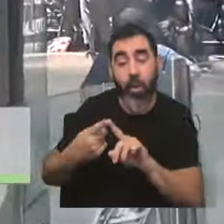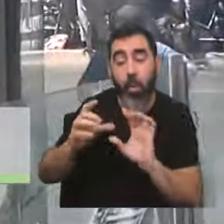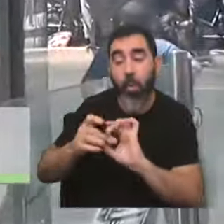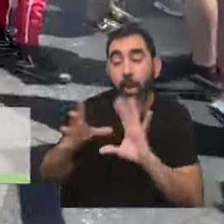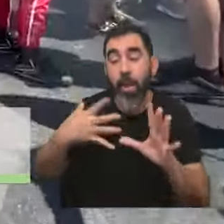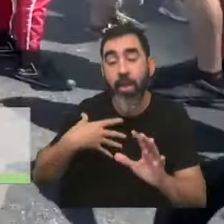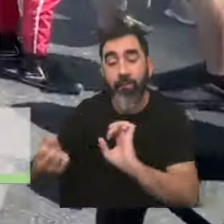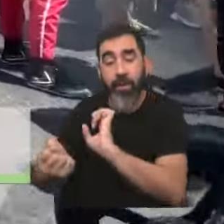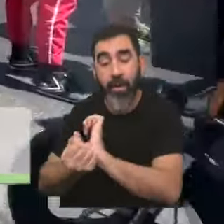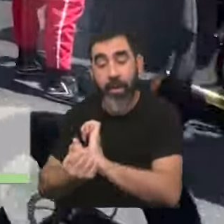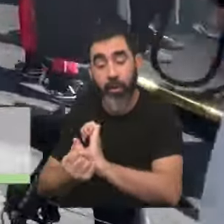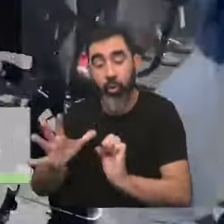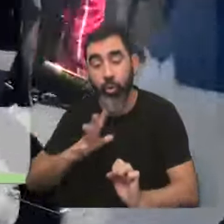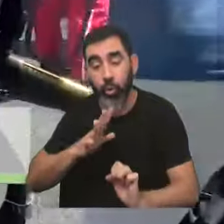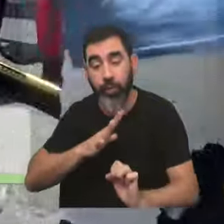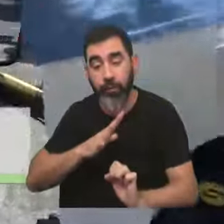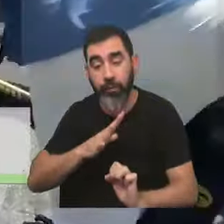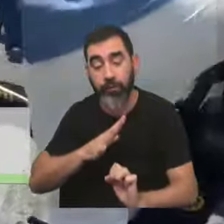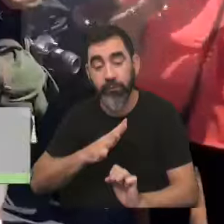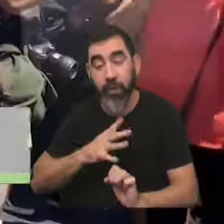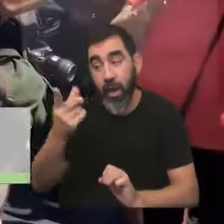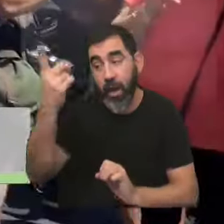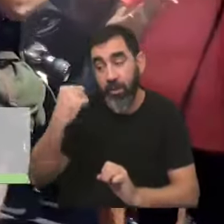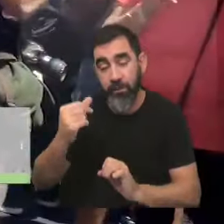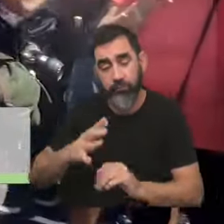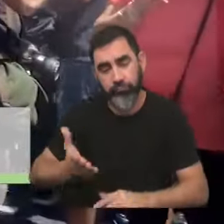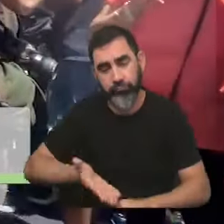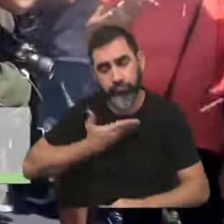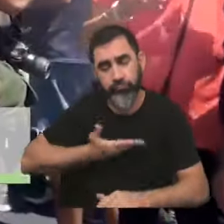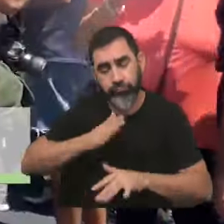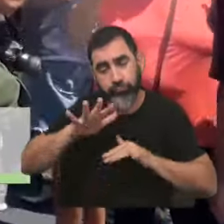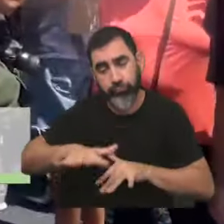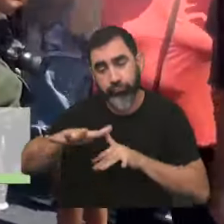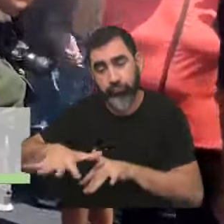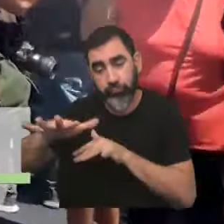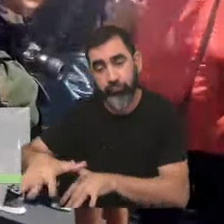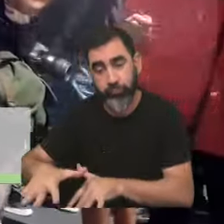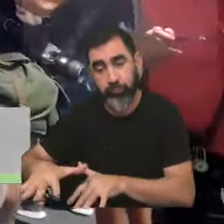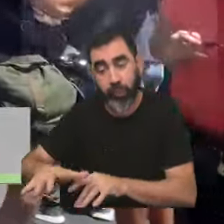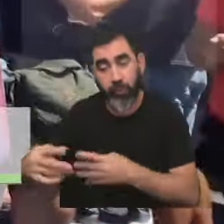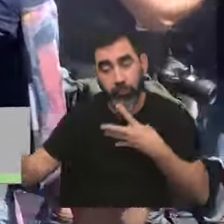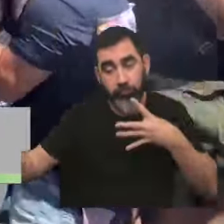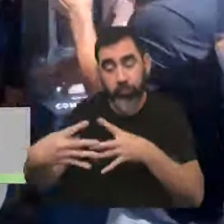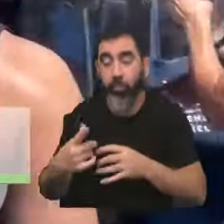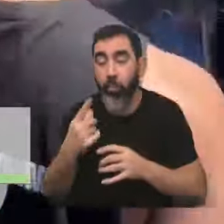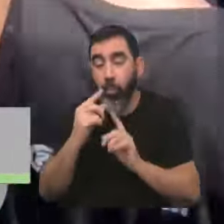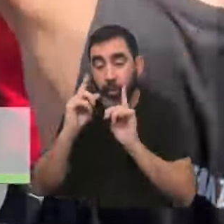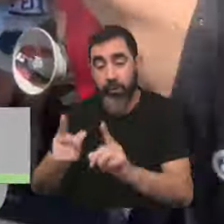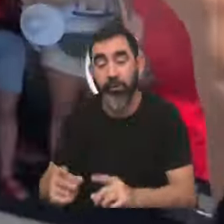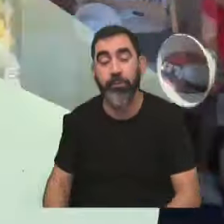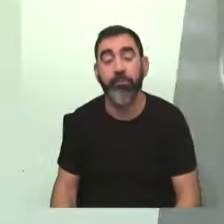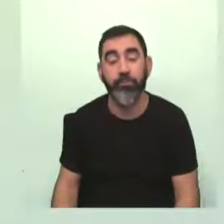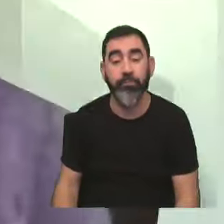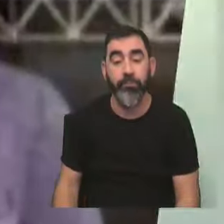rehenes aún en manos de jamás ayer Se realizaron multitudinarias manifestaciones y se produjeron enfrentamientos con la